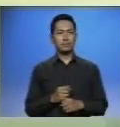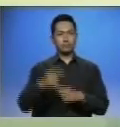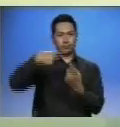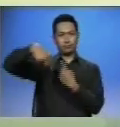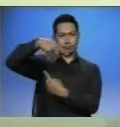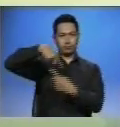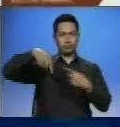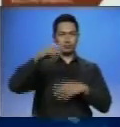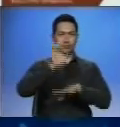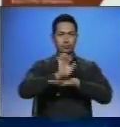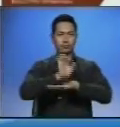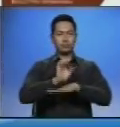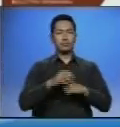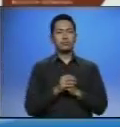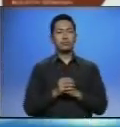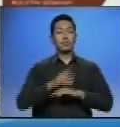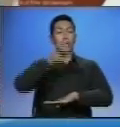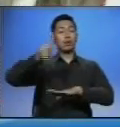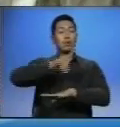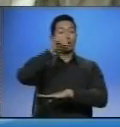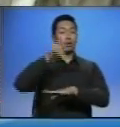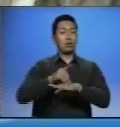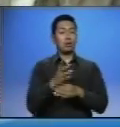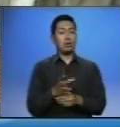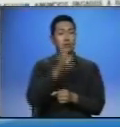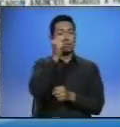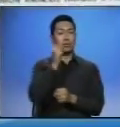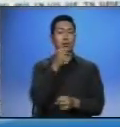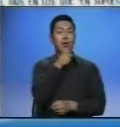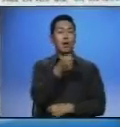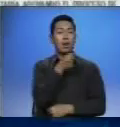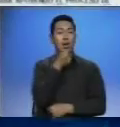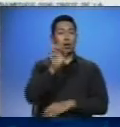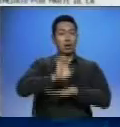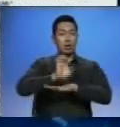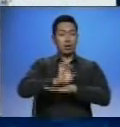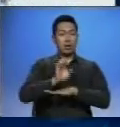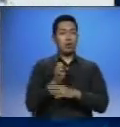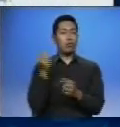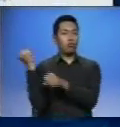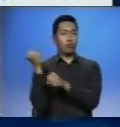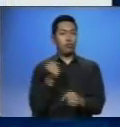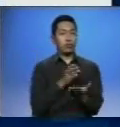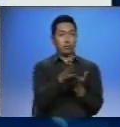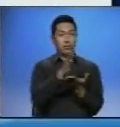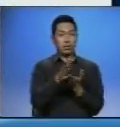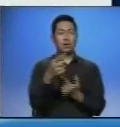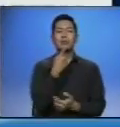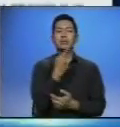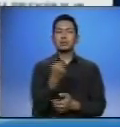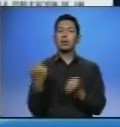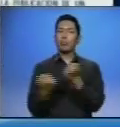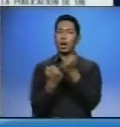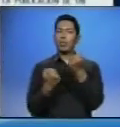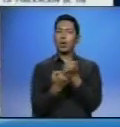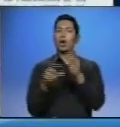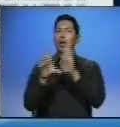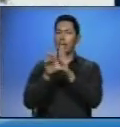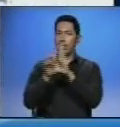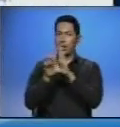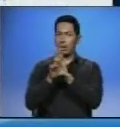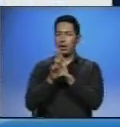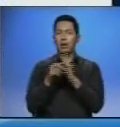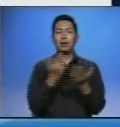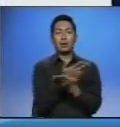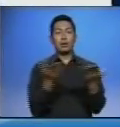Regreso a la información nacional. Los directivos de la Federación Nacional de Periodistas del Ecuador reiteraron su apoyo a las acciones legales que inició la Secretaría